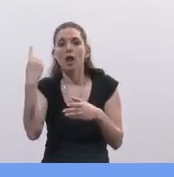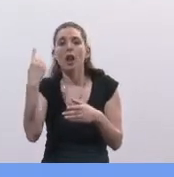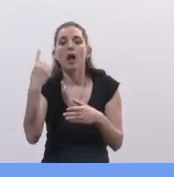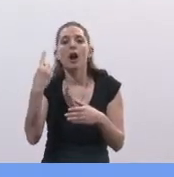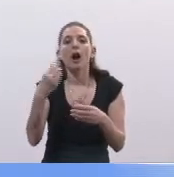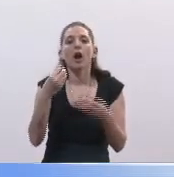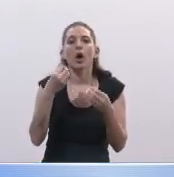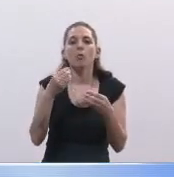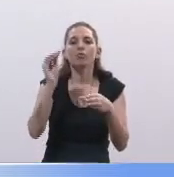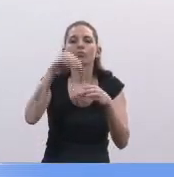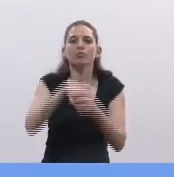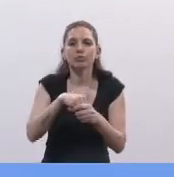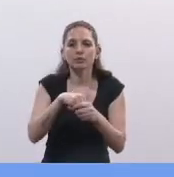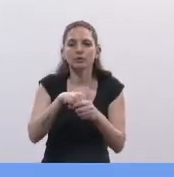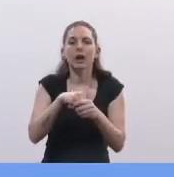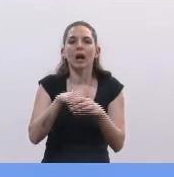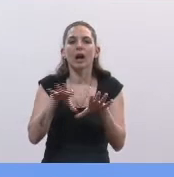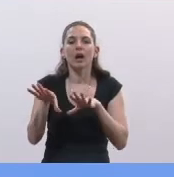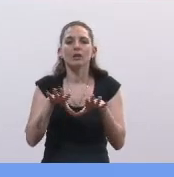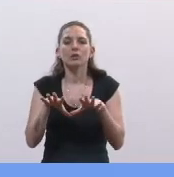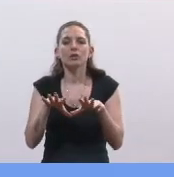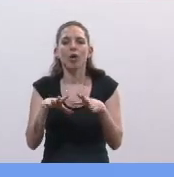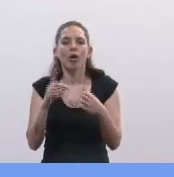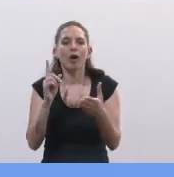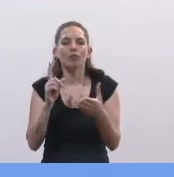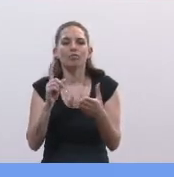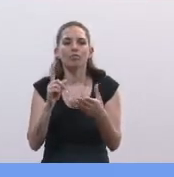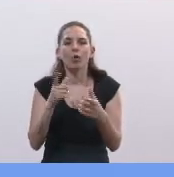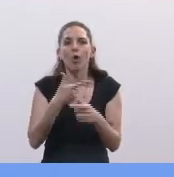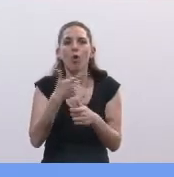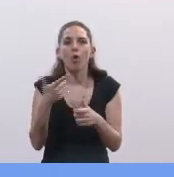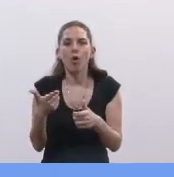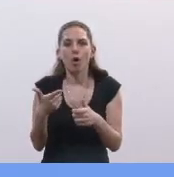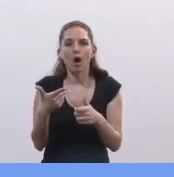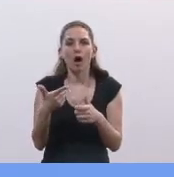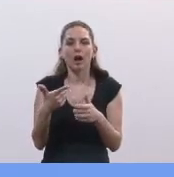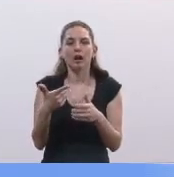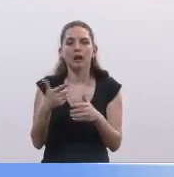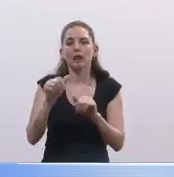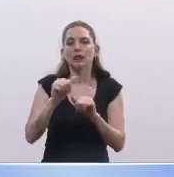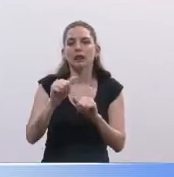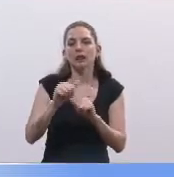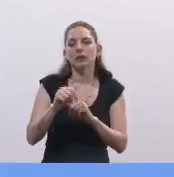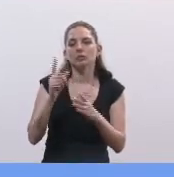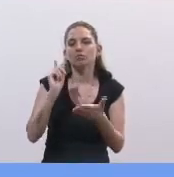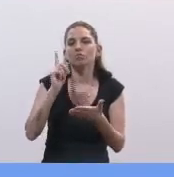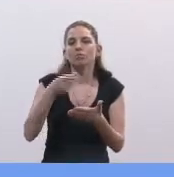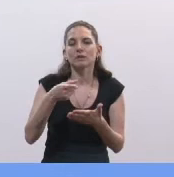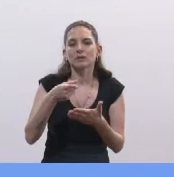La intromisión es la actuación sin habilitación ni título en un negocio o competencia